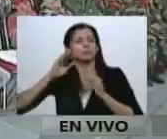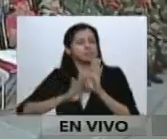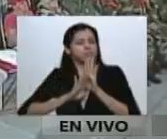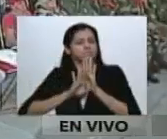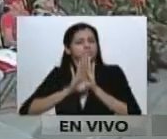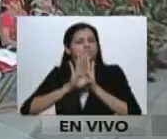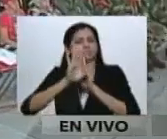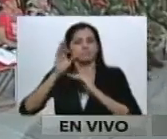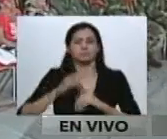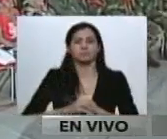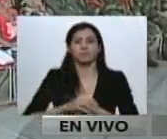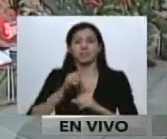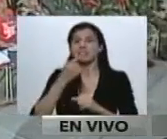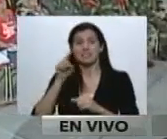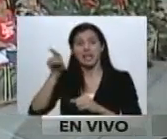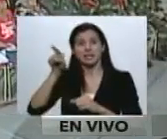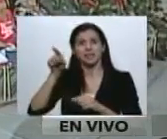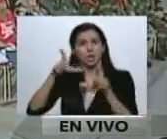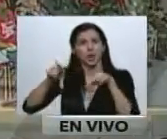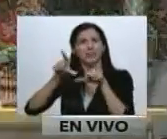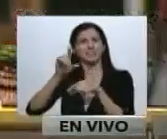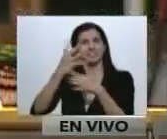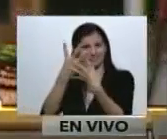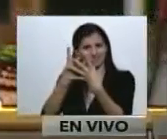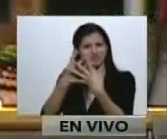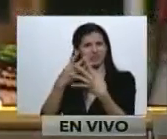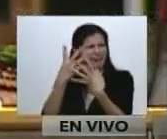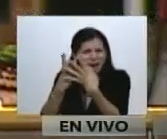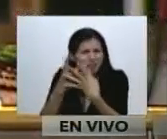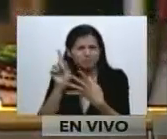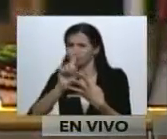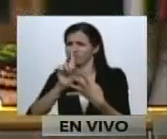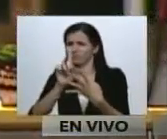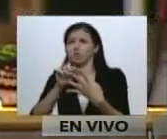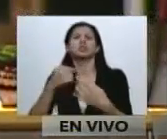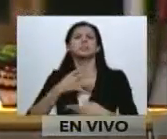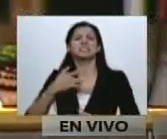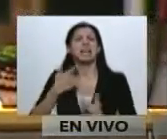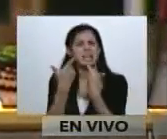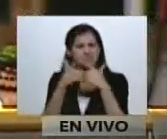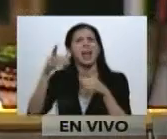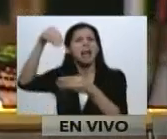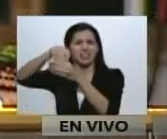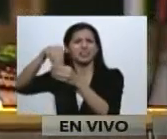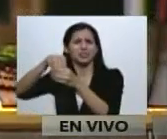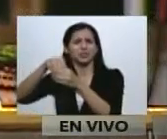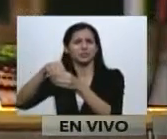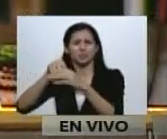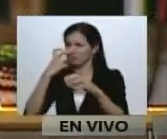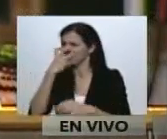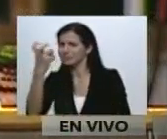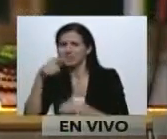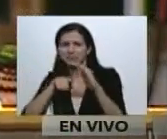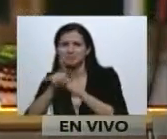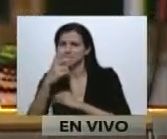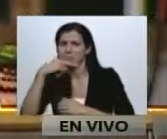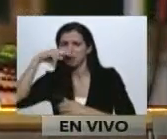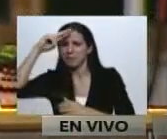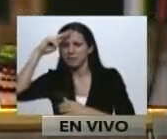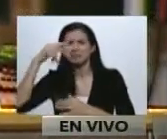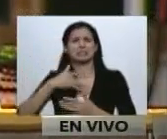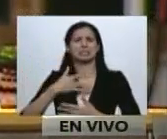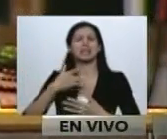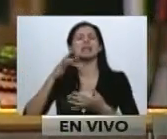Dicen que era una cárcel, pero estando allí nos sentíamos libres y sobre todo, como dijo papá, tranquilos